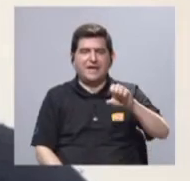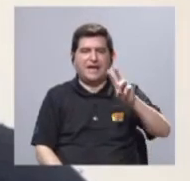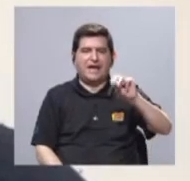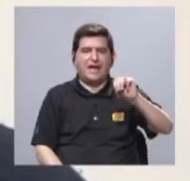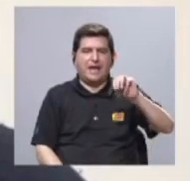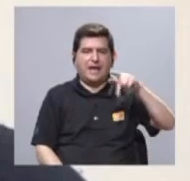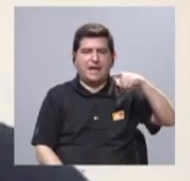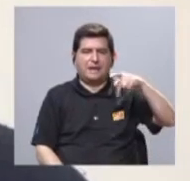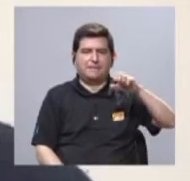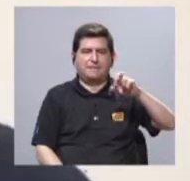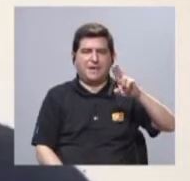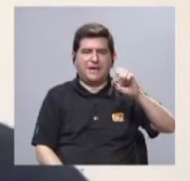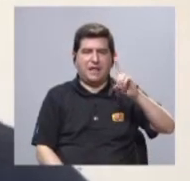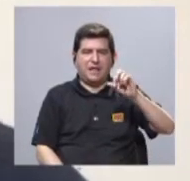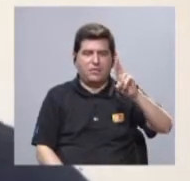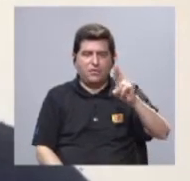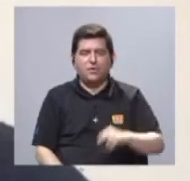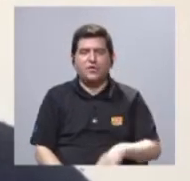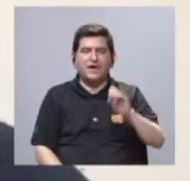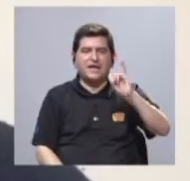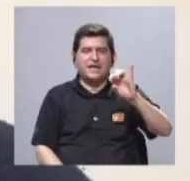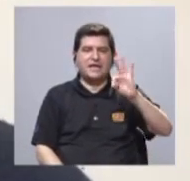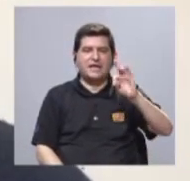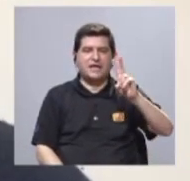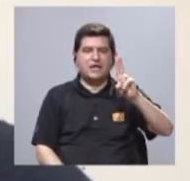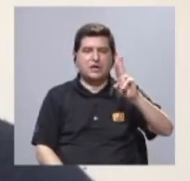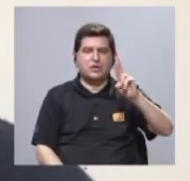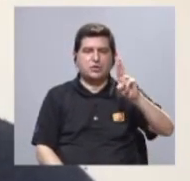entonces emperador Iturbide.